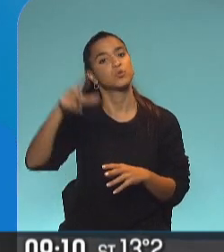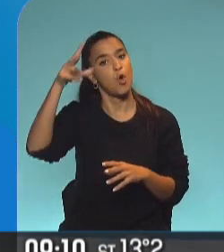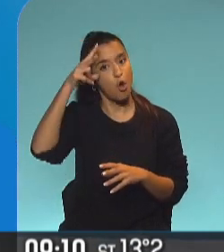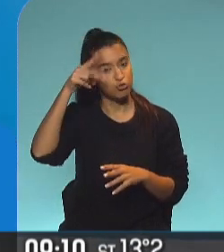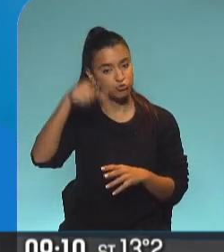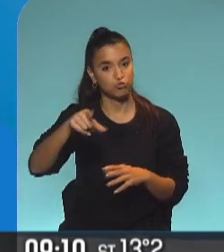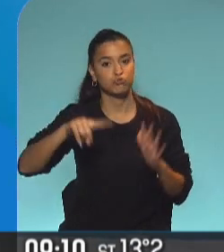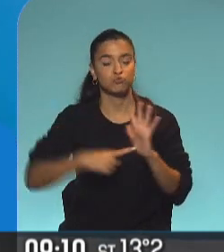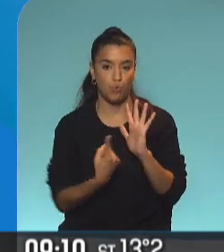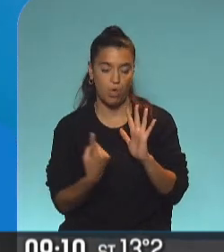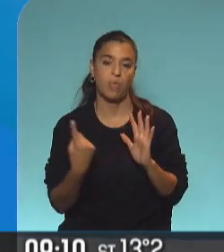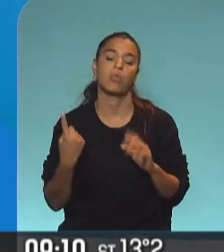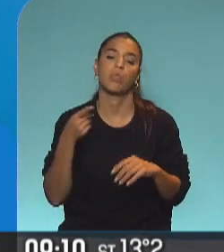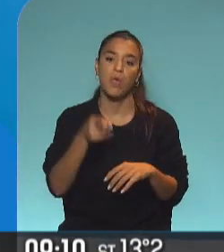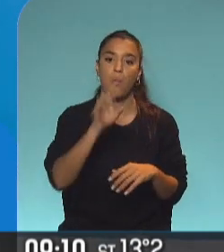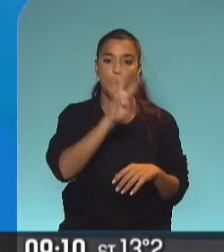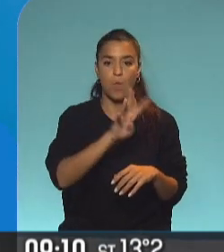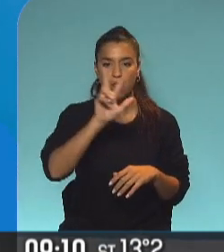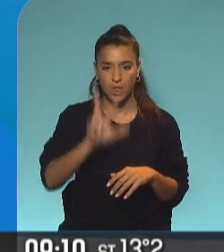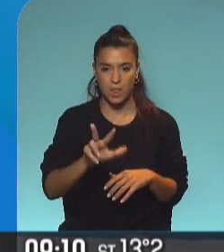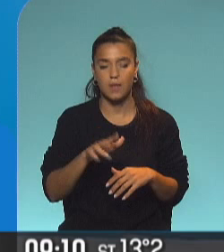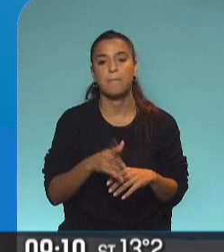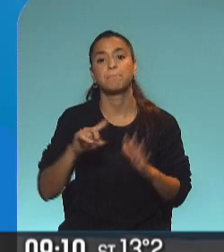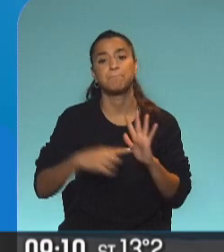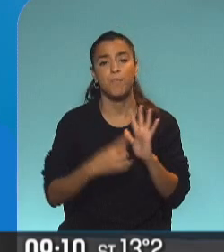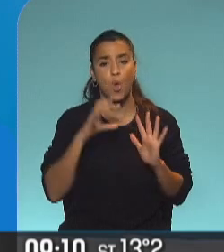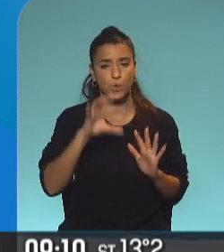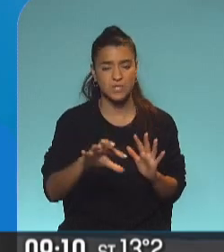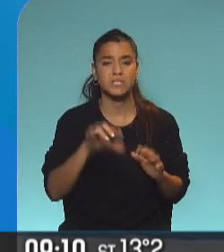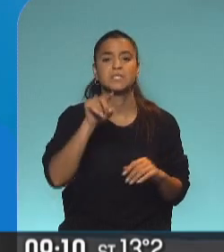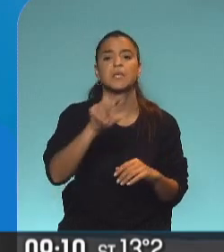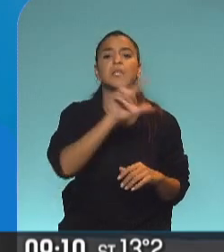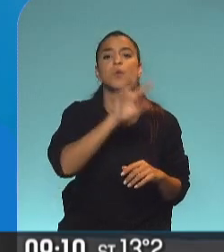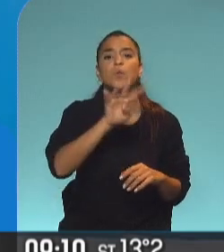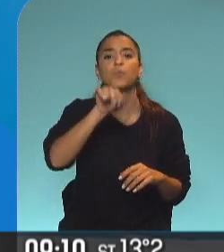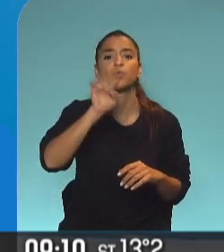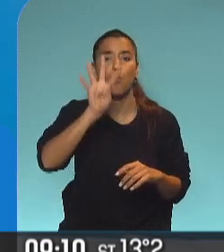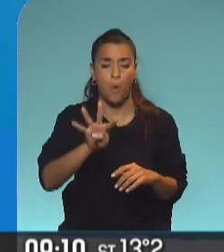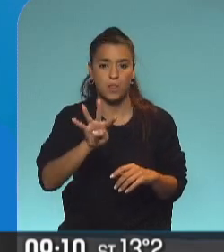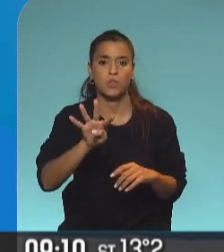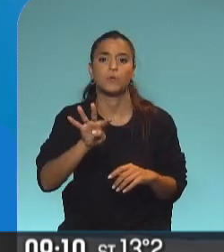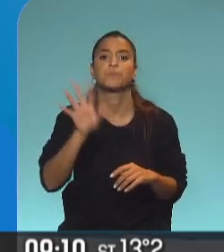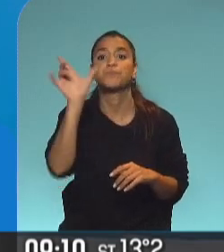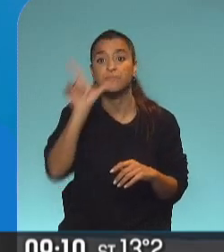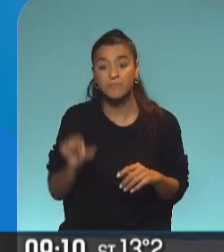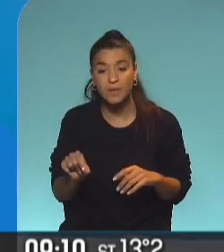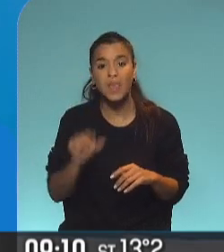la ciudad de Buenos Aires 43, en la provincia de Buenos Aires 34.4 y en el resto del